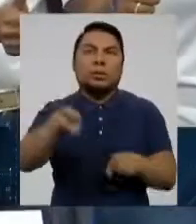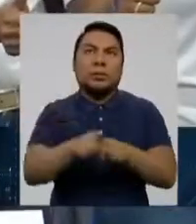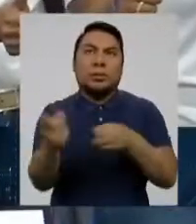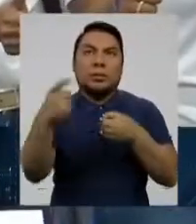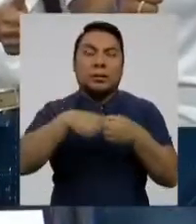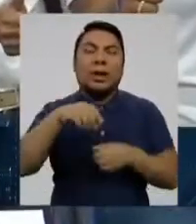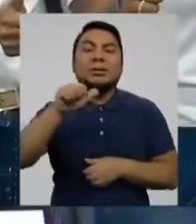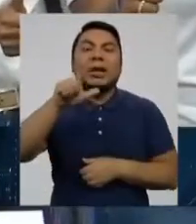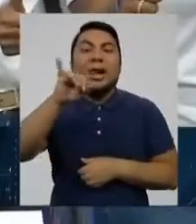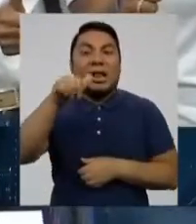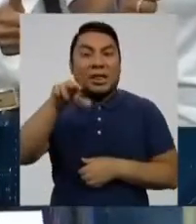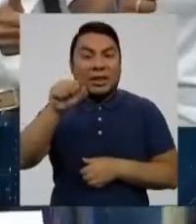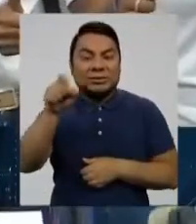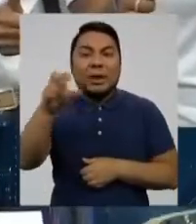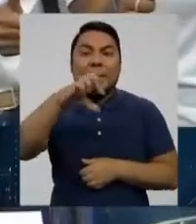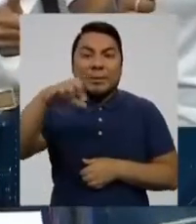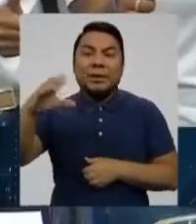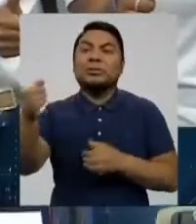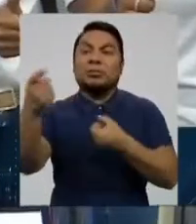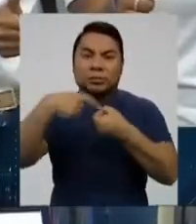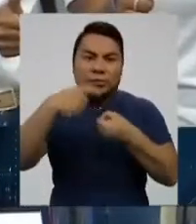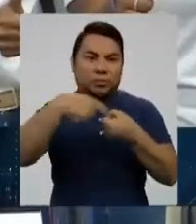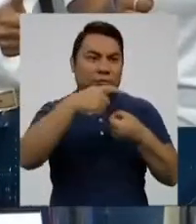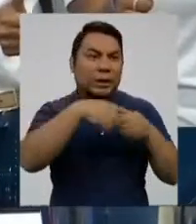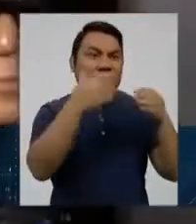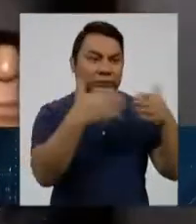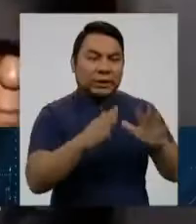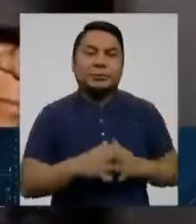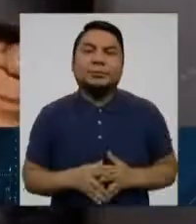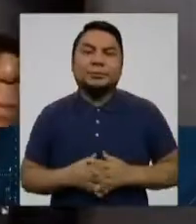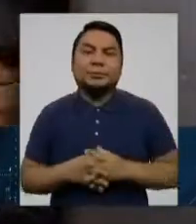Jaime Salinas de Alianza para el Progreso.